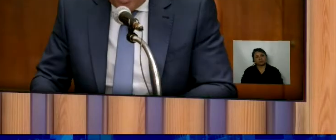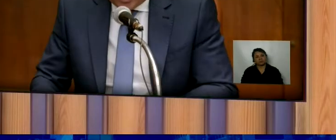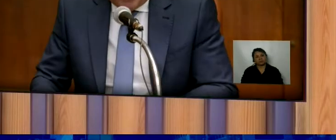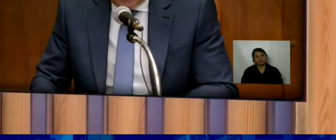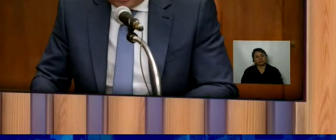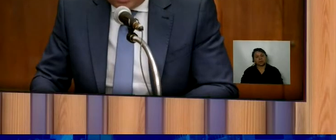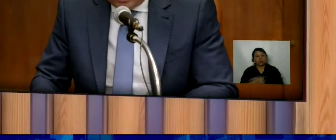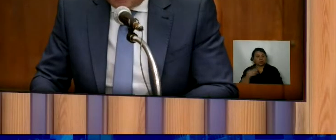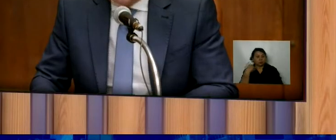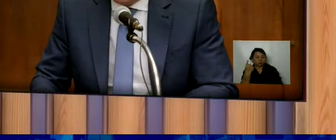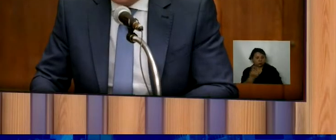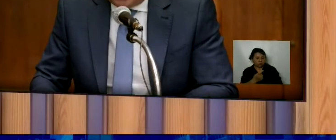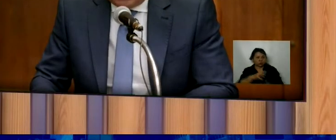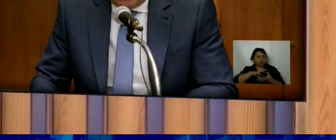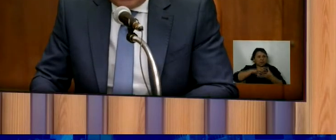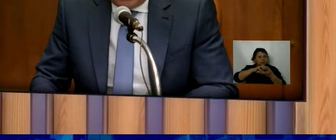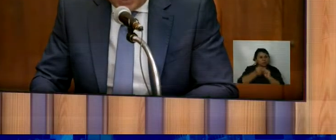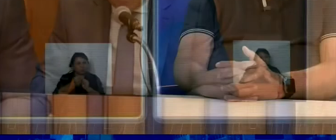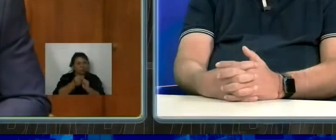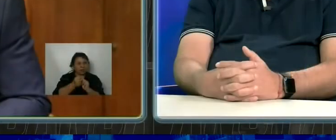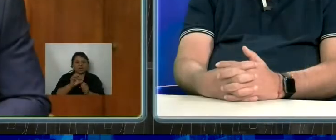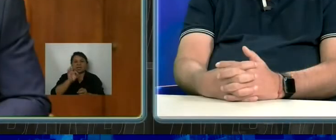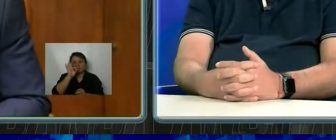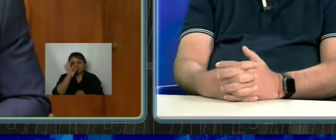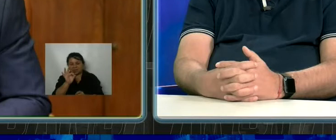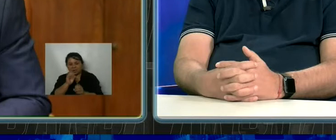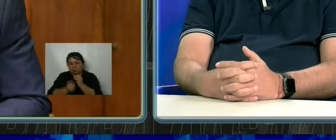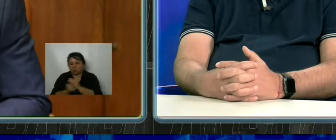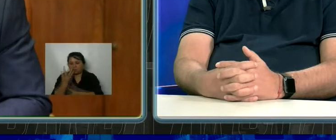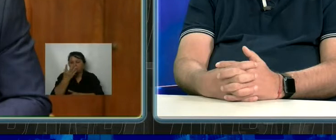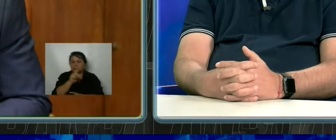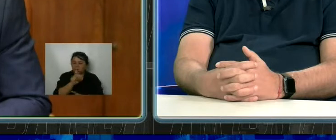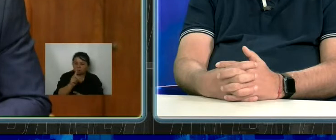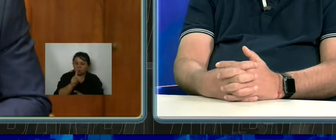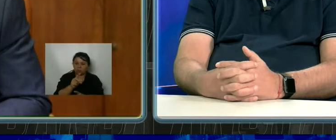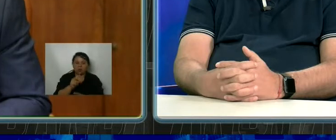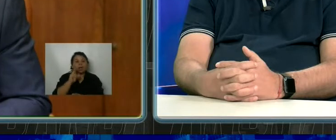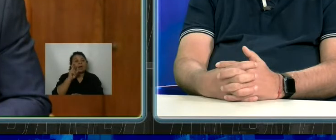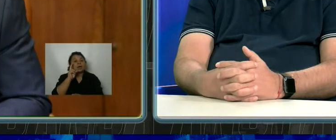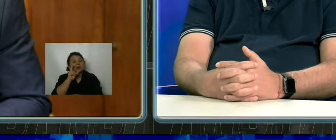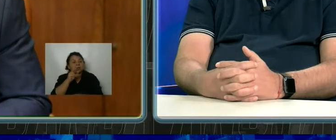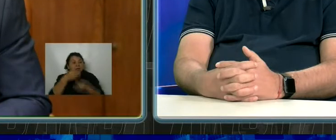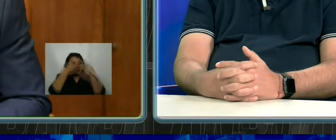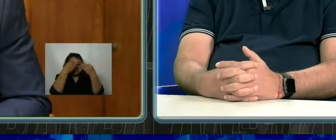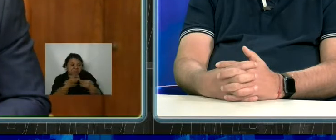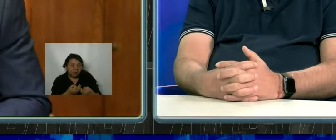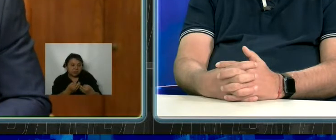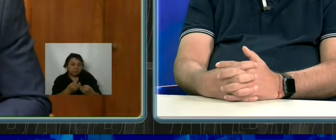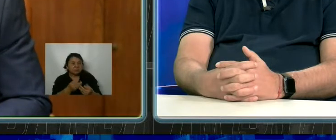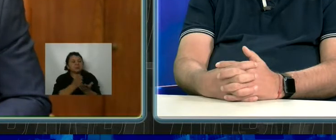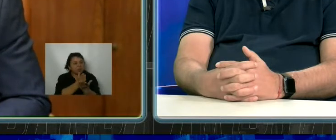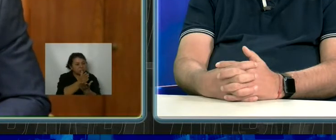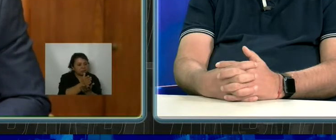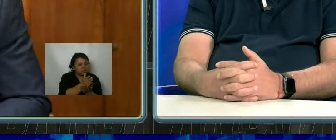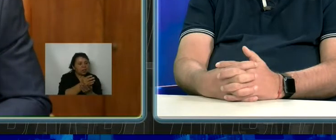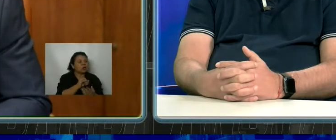para la obra pública, no hay un peso para estar pagando de más. El que corta la calle se le